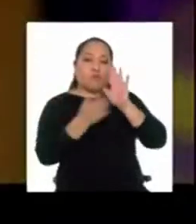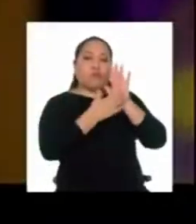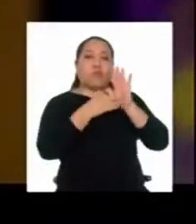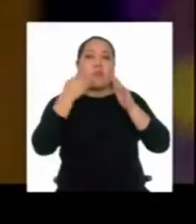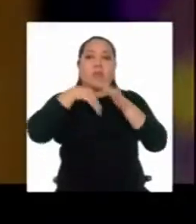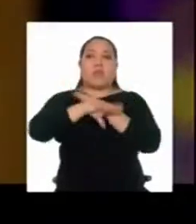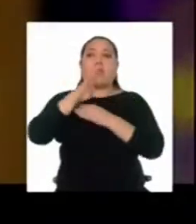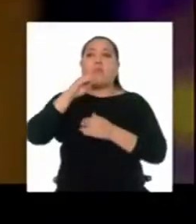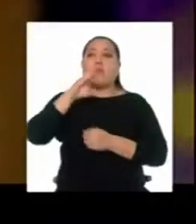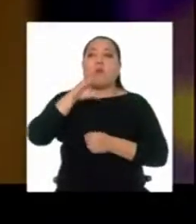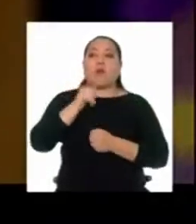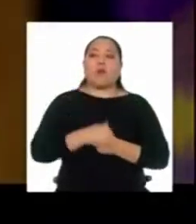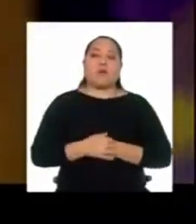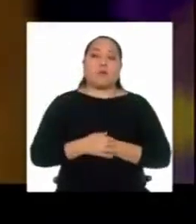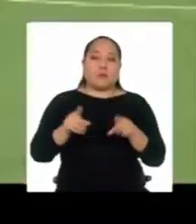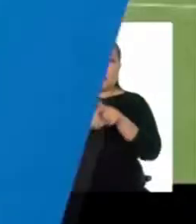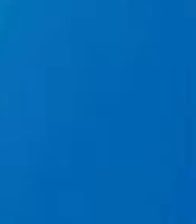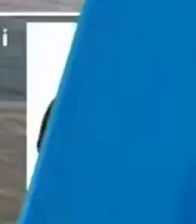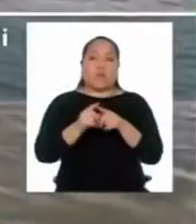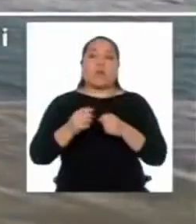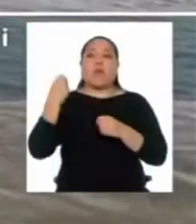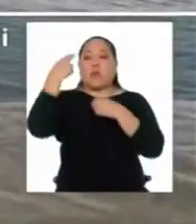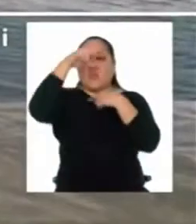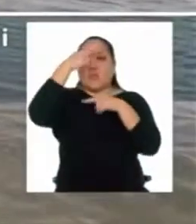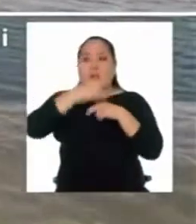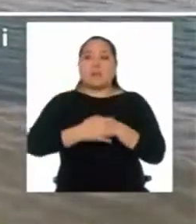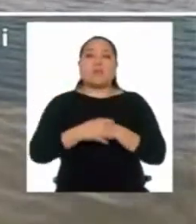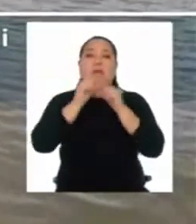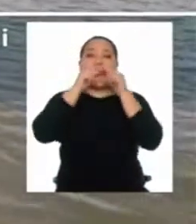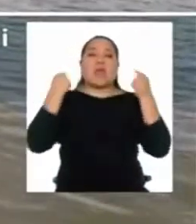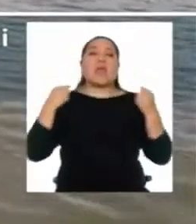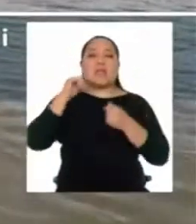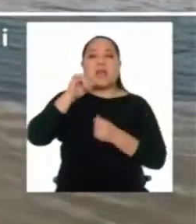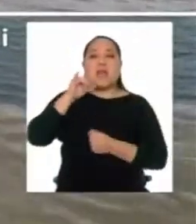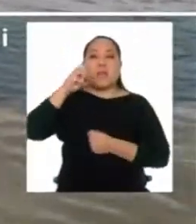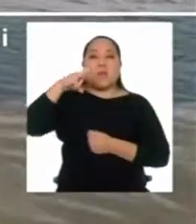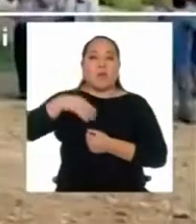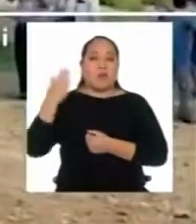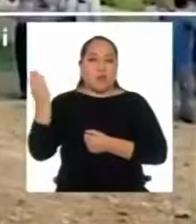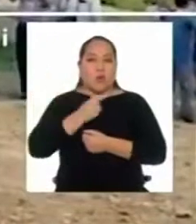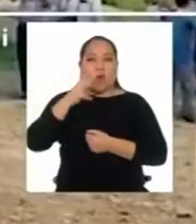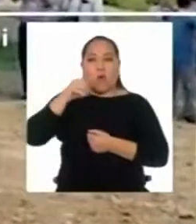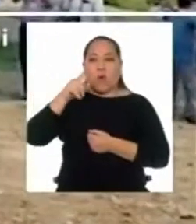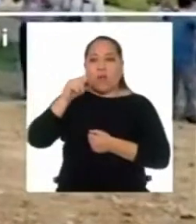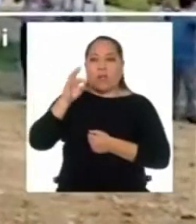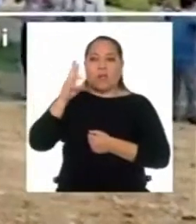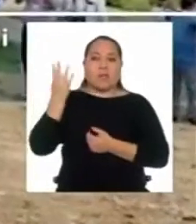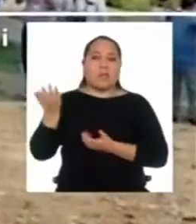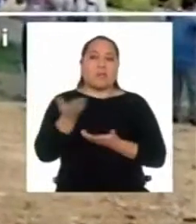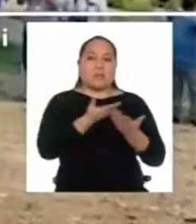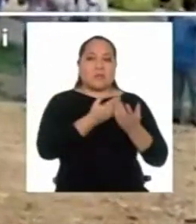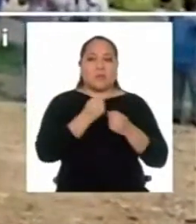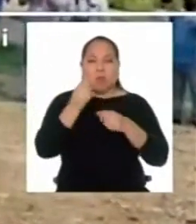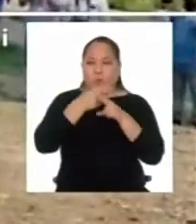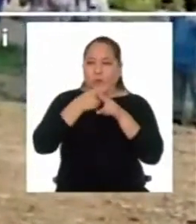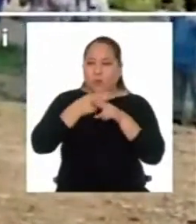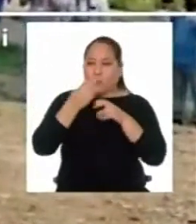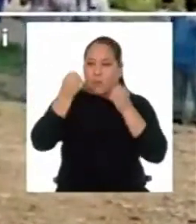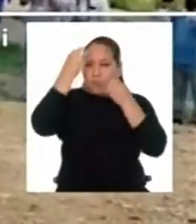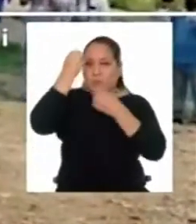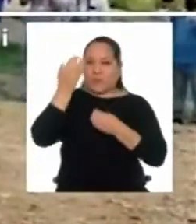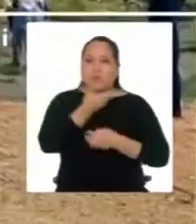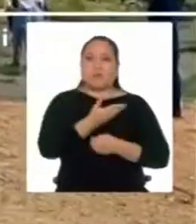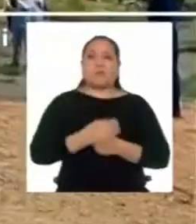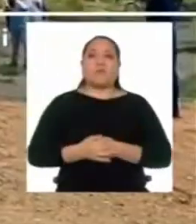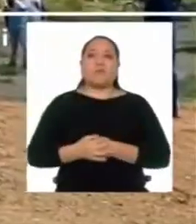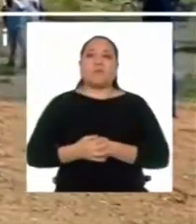Juniors. Y también noticias en quechua y aymara con nuestro compañero Walter Escobar, quien nos trae un adelanto.